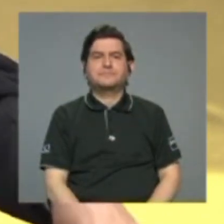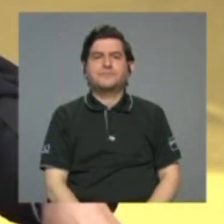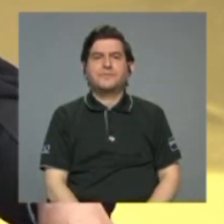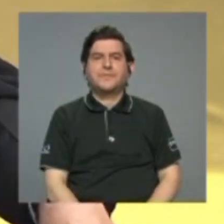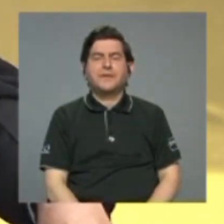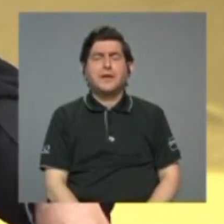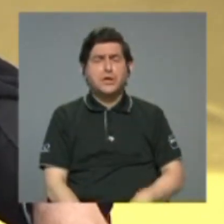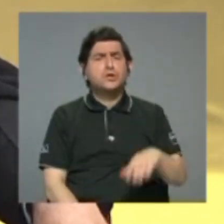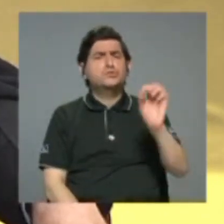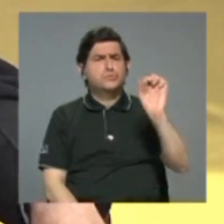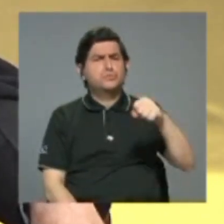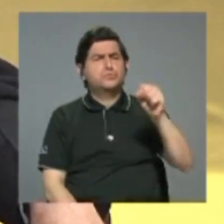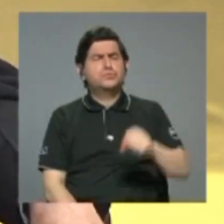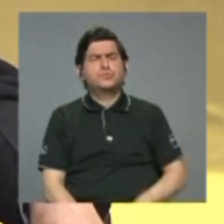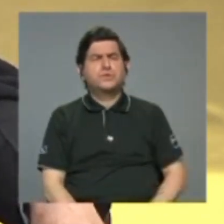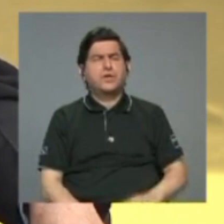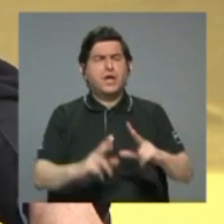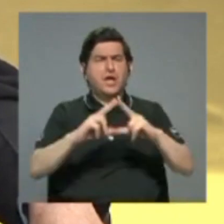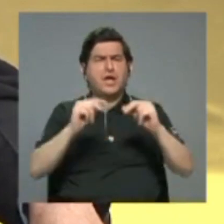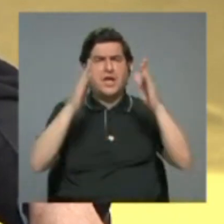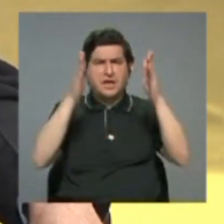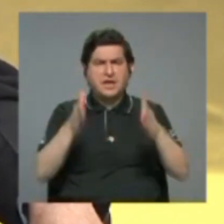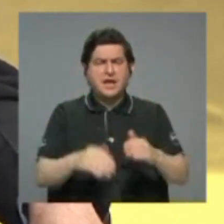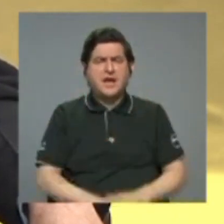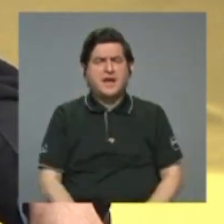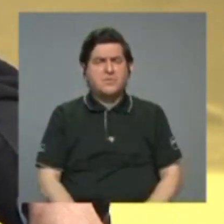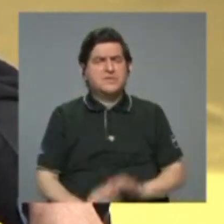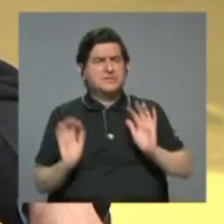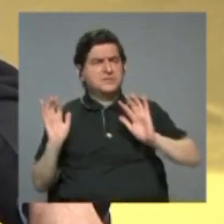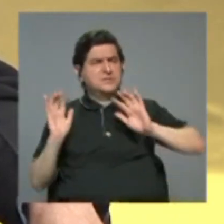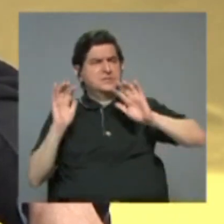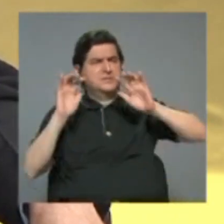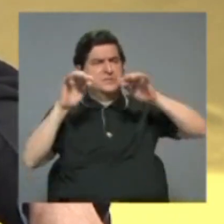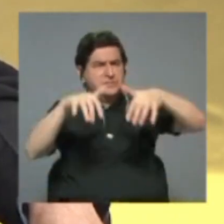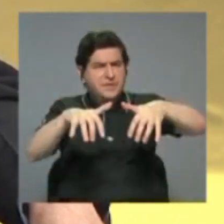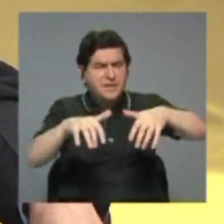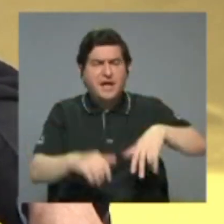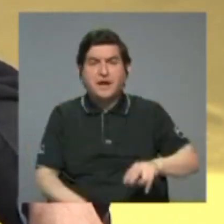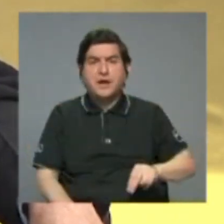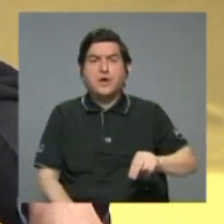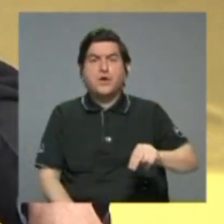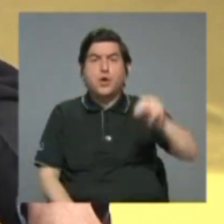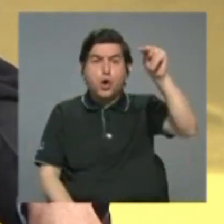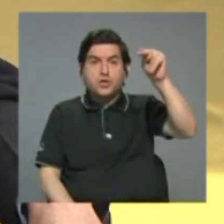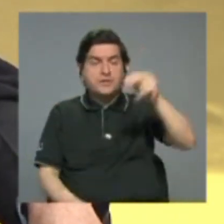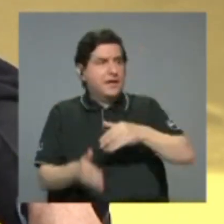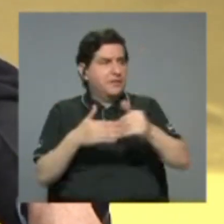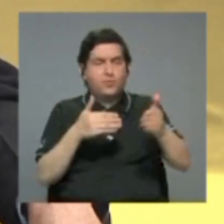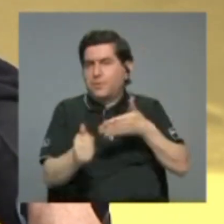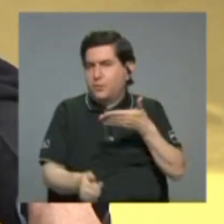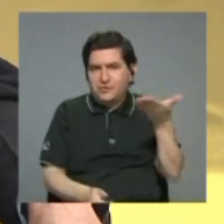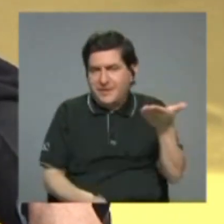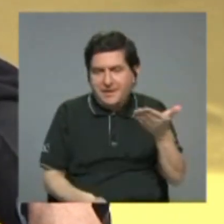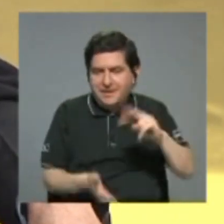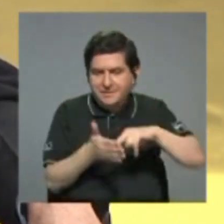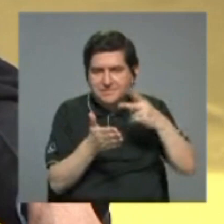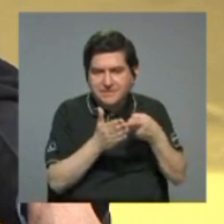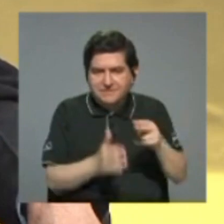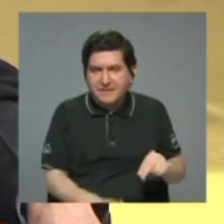cierto que los nicaragüenses que emigraron al norte, llámese el norte todo lo que sea,